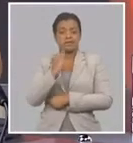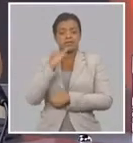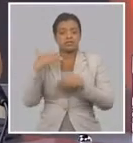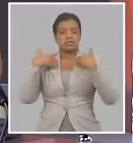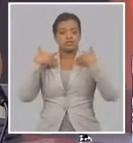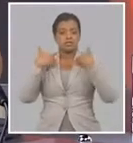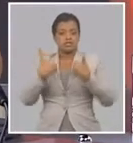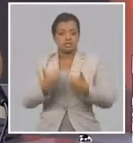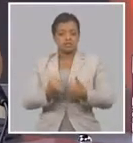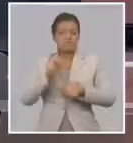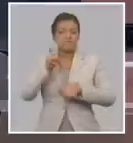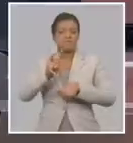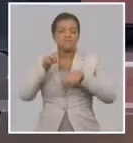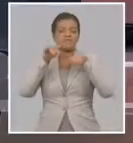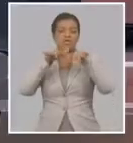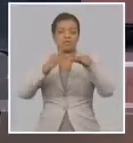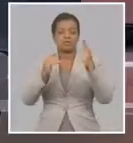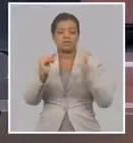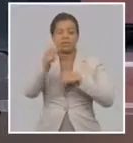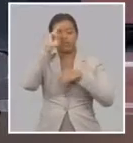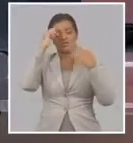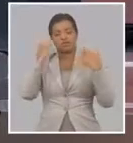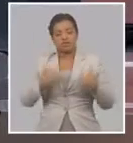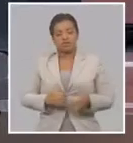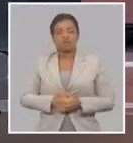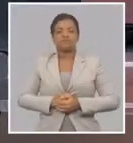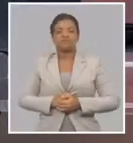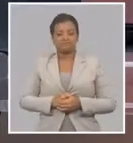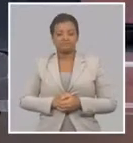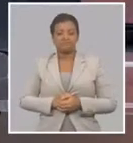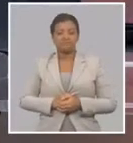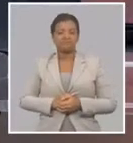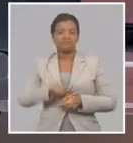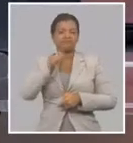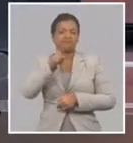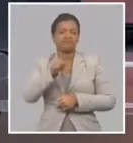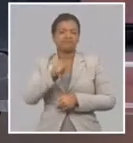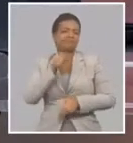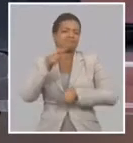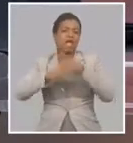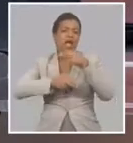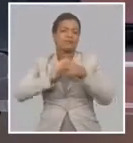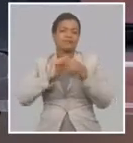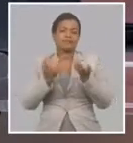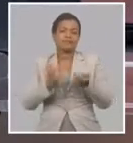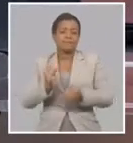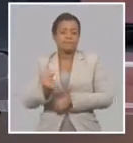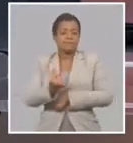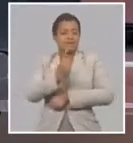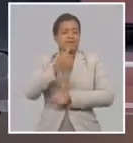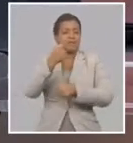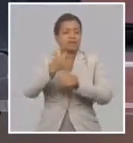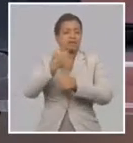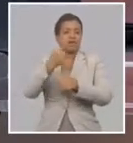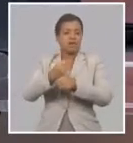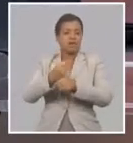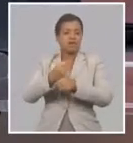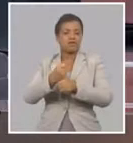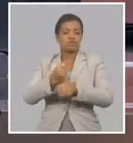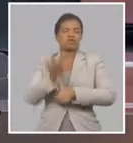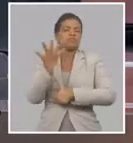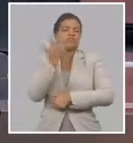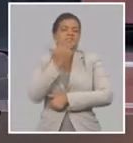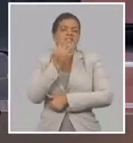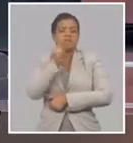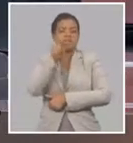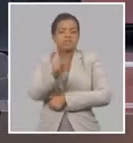del minsap carmelo como han establecido a este protocolo cuáles son los elementos fundamentales para esto quienes tienen que